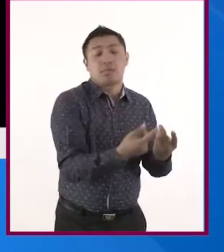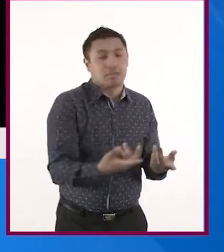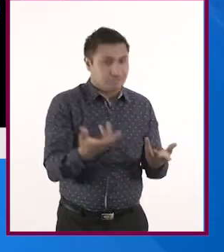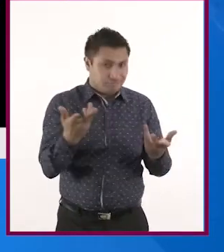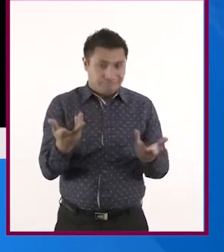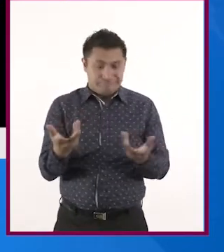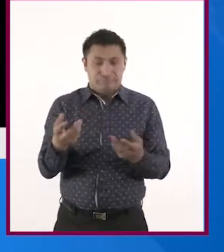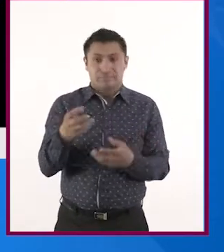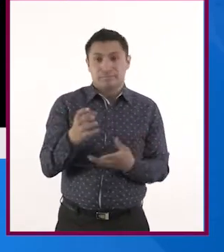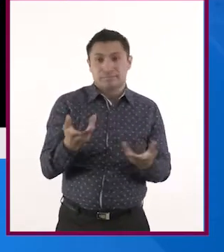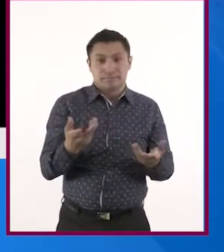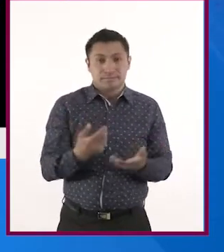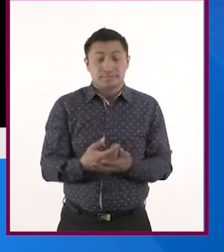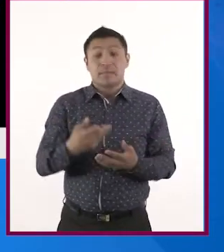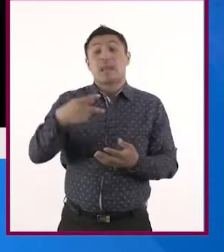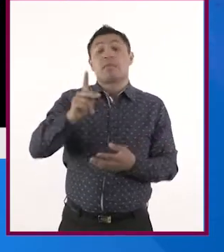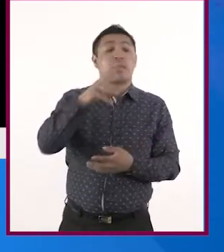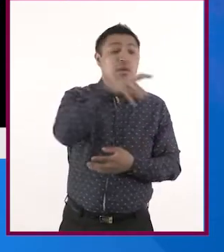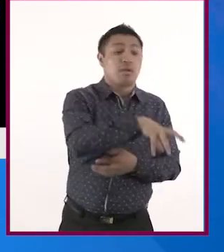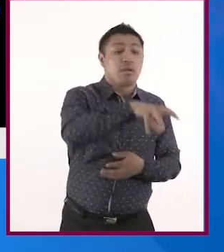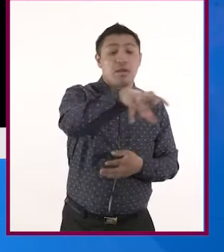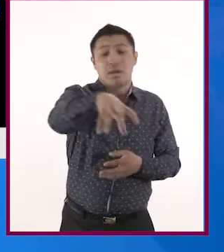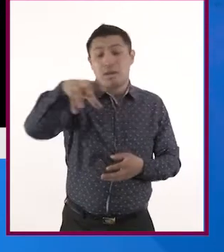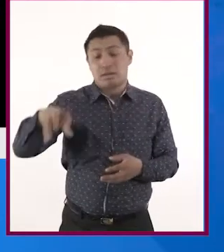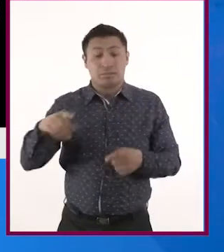distinta. Entonces, aunque hay muchos esfuerzos para